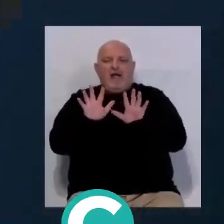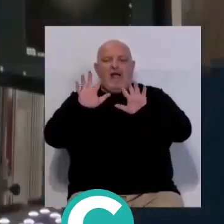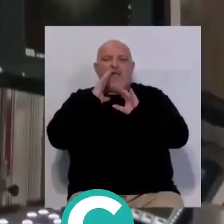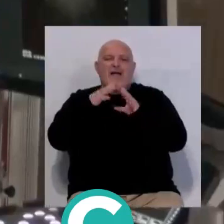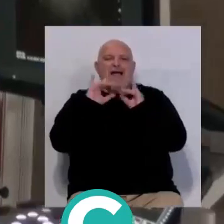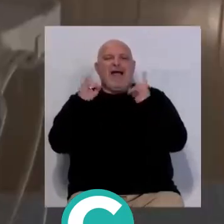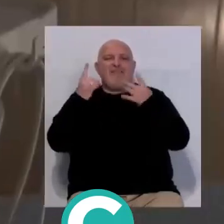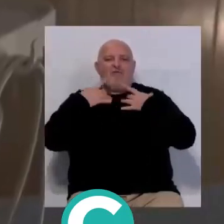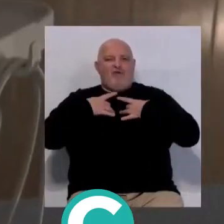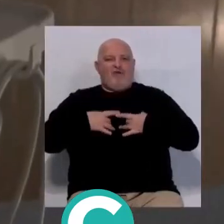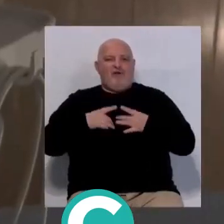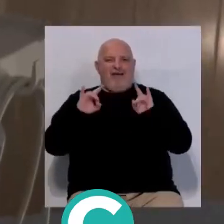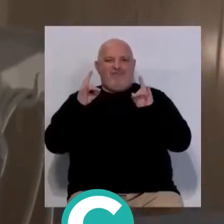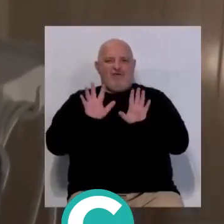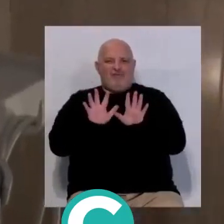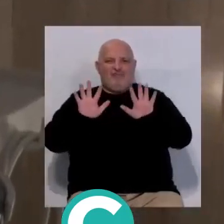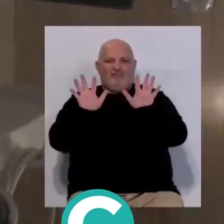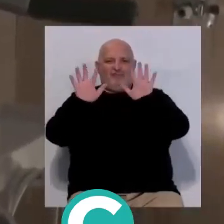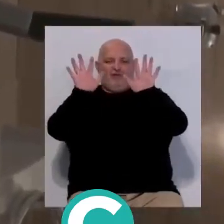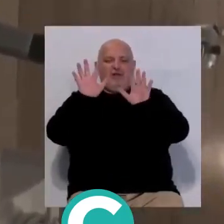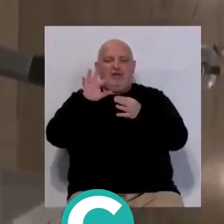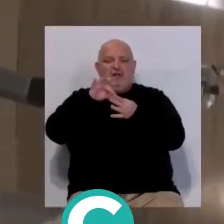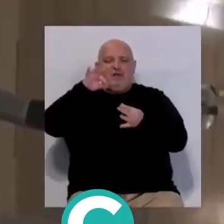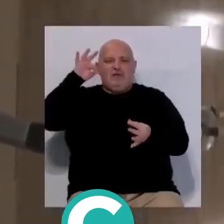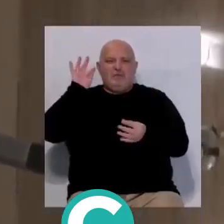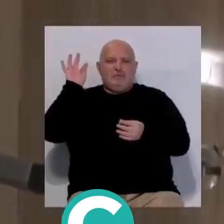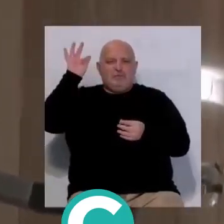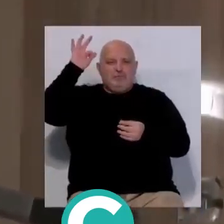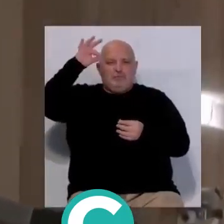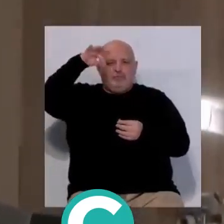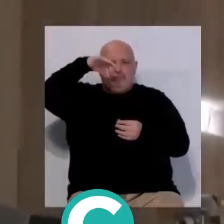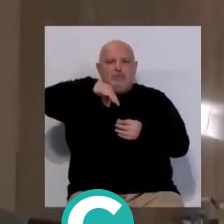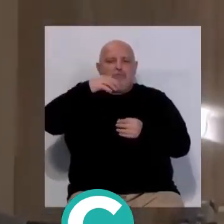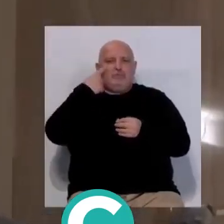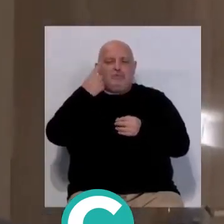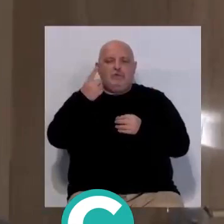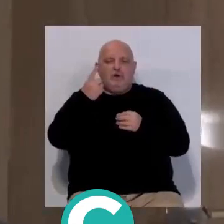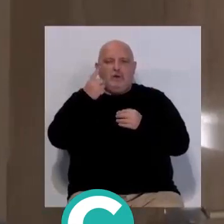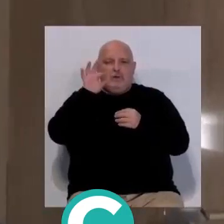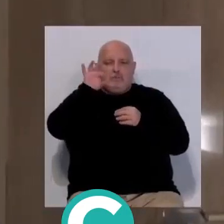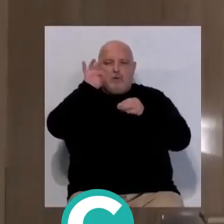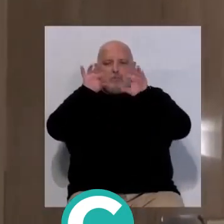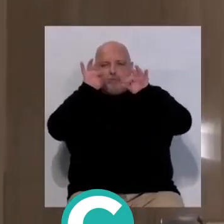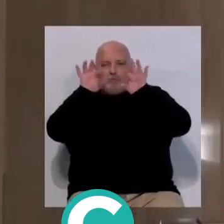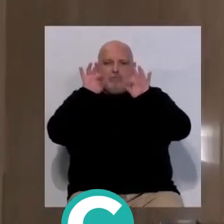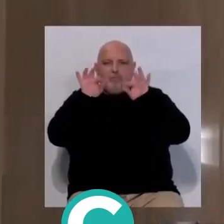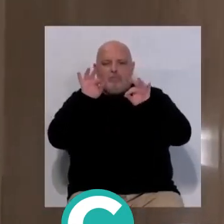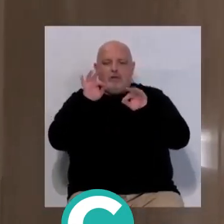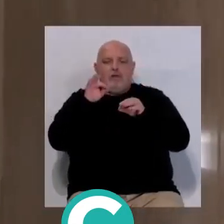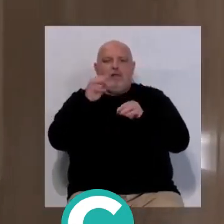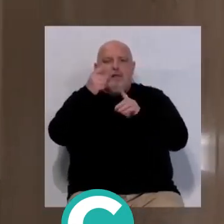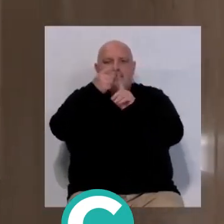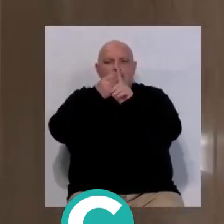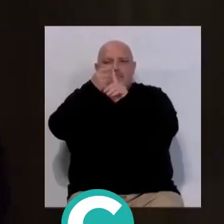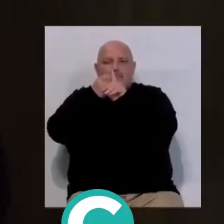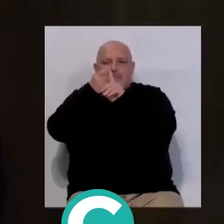explora los pulmones, se le añade una sonda de ecografía que permite hacer punciones y hacer biopsias